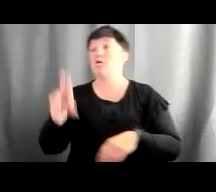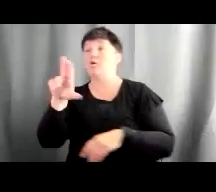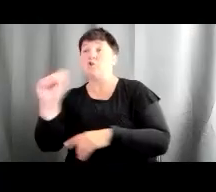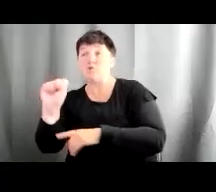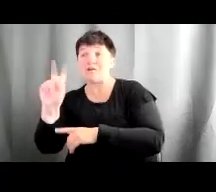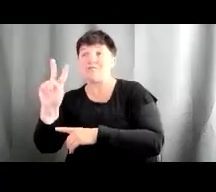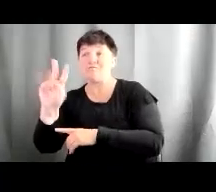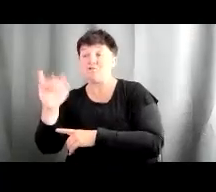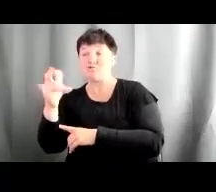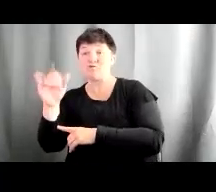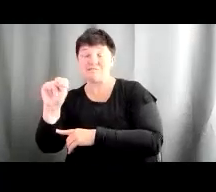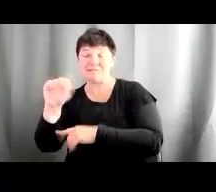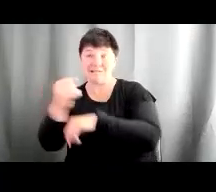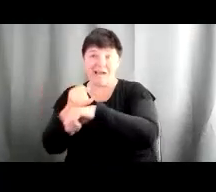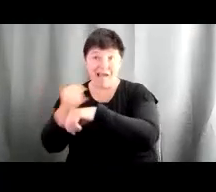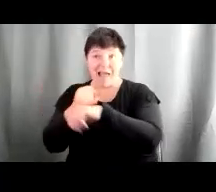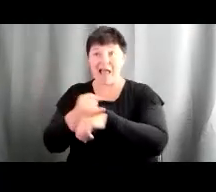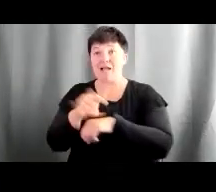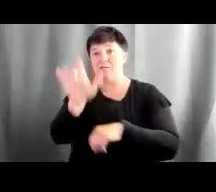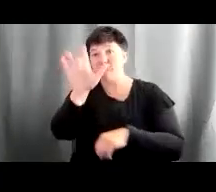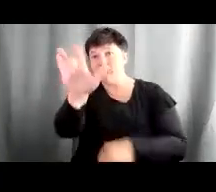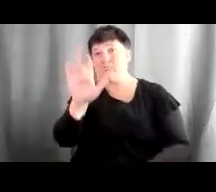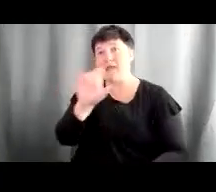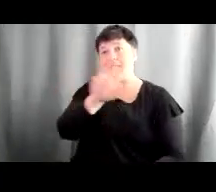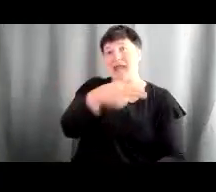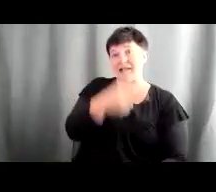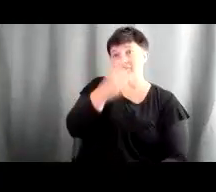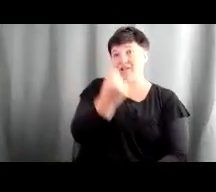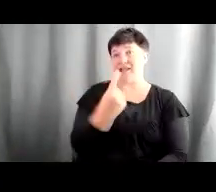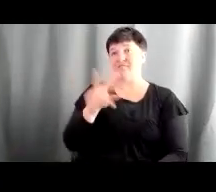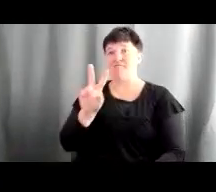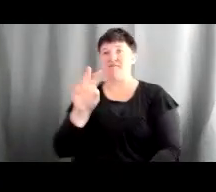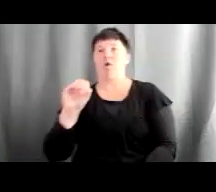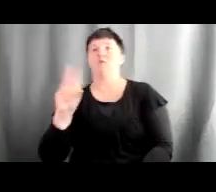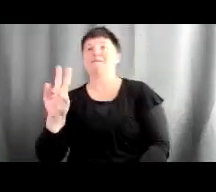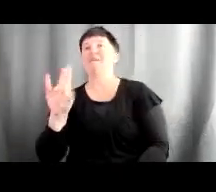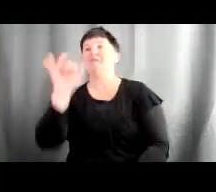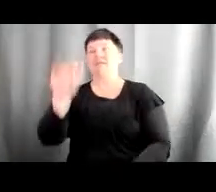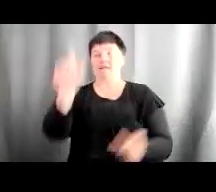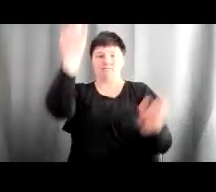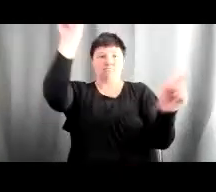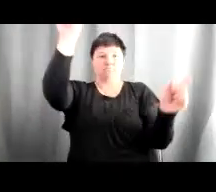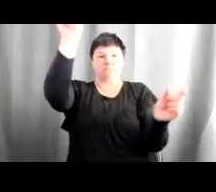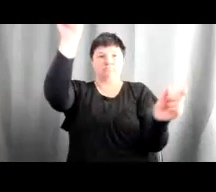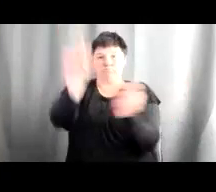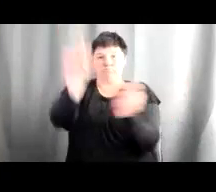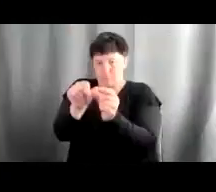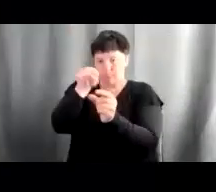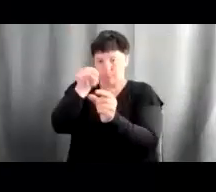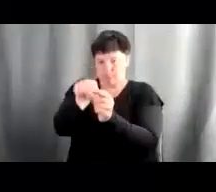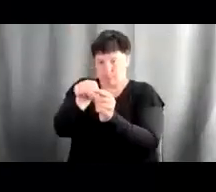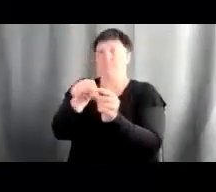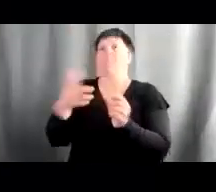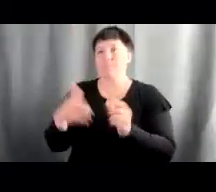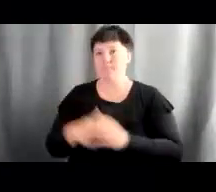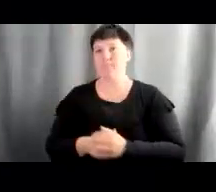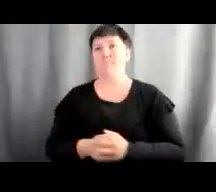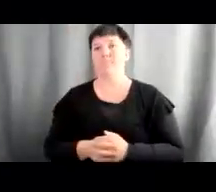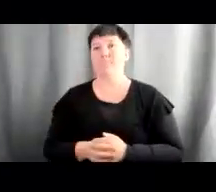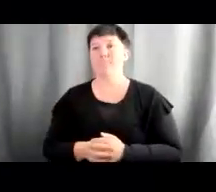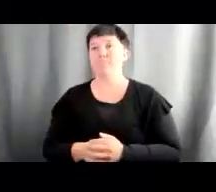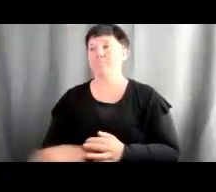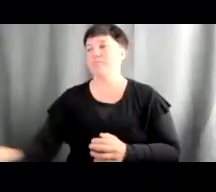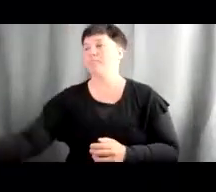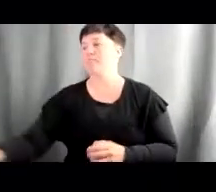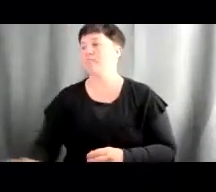de Estados Unidos, tomas este cuadro aquí, H11B7, que son la fila y la columna en esta gran cuadrícula. Y una vez